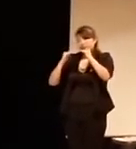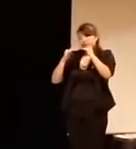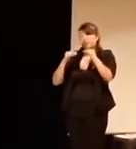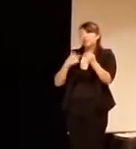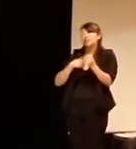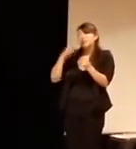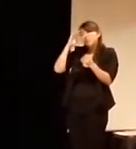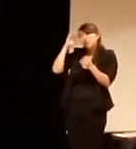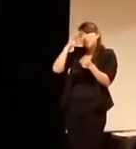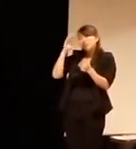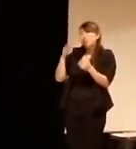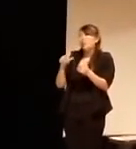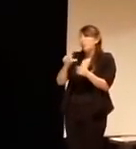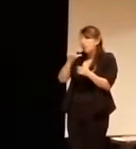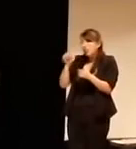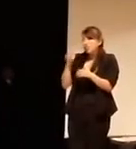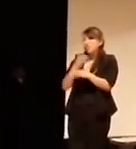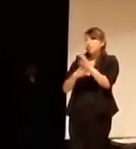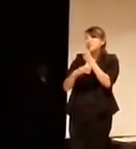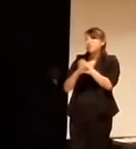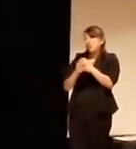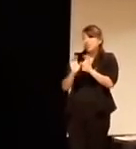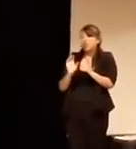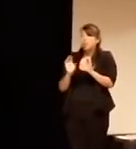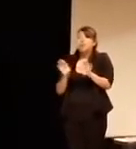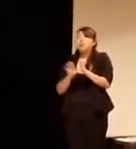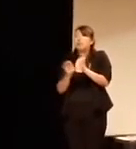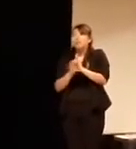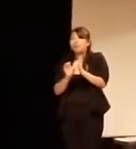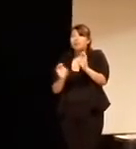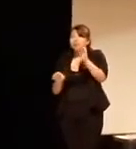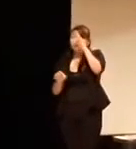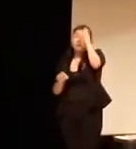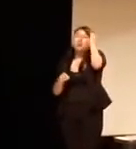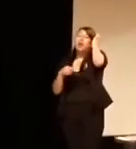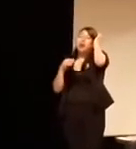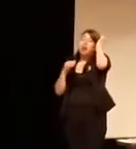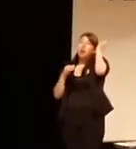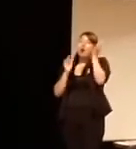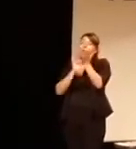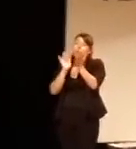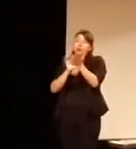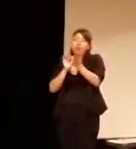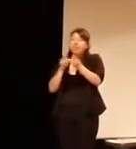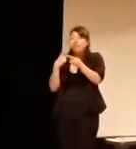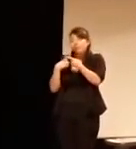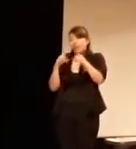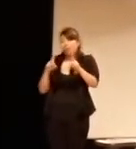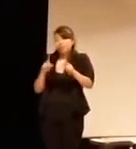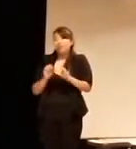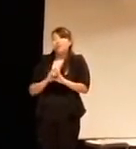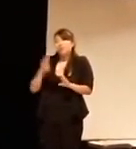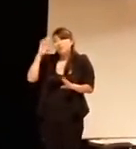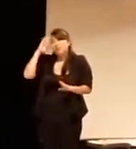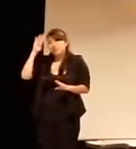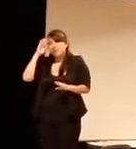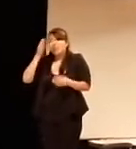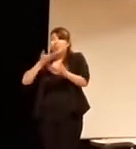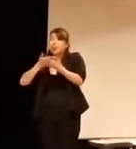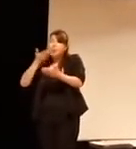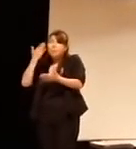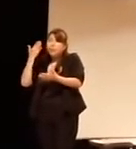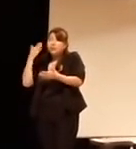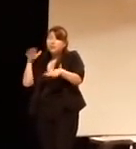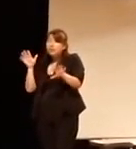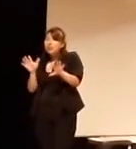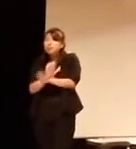otras opciones? ¿Por qué no invertir la ecuación? ¿Por qué no modificar los términos? Pensar en una transformación